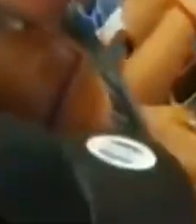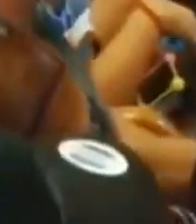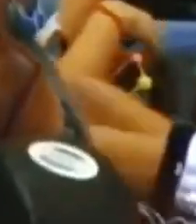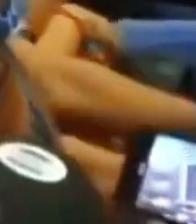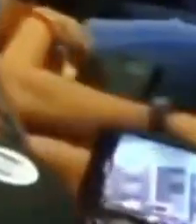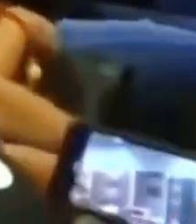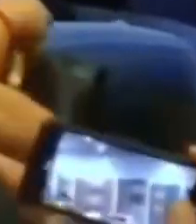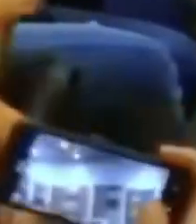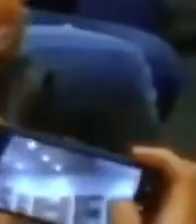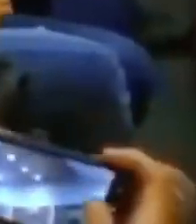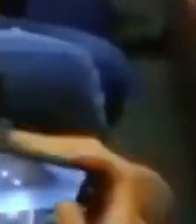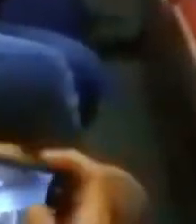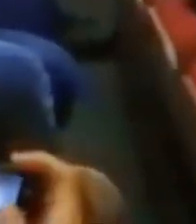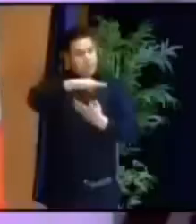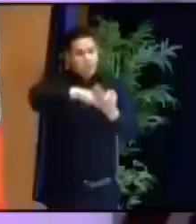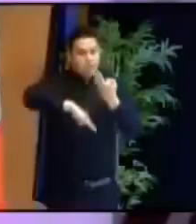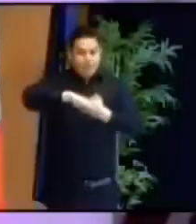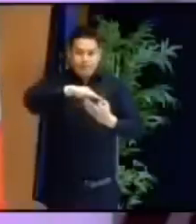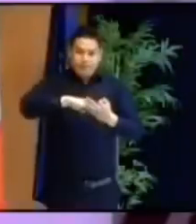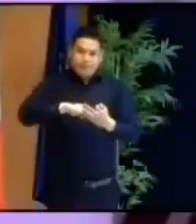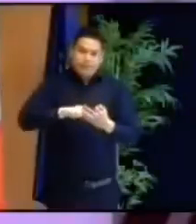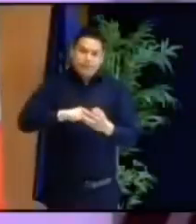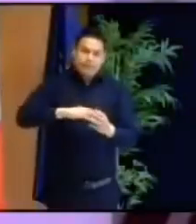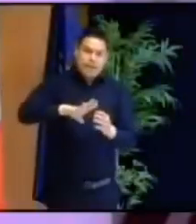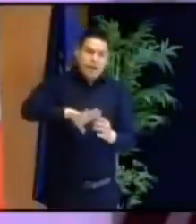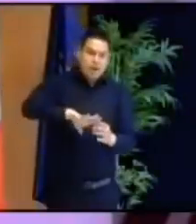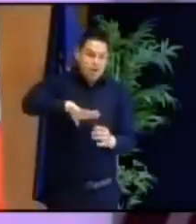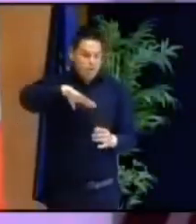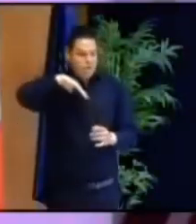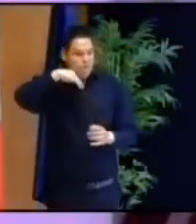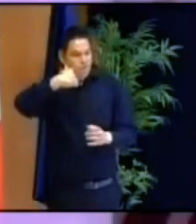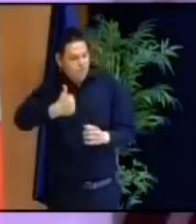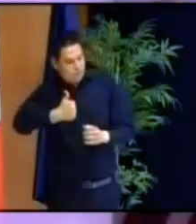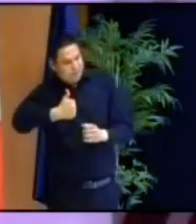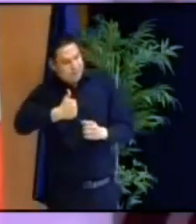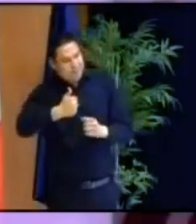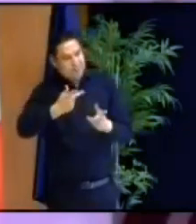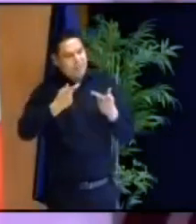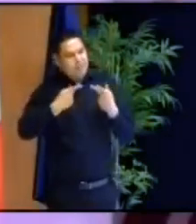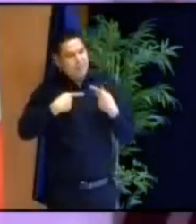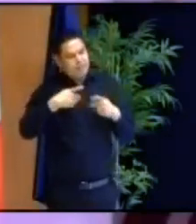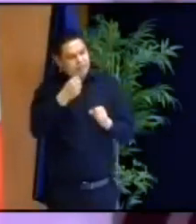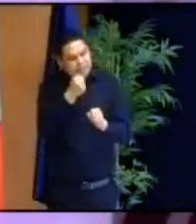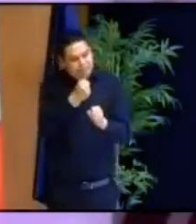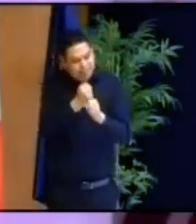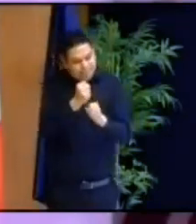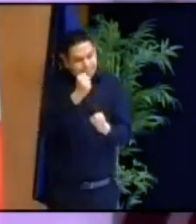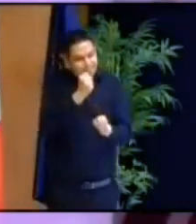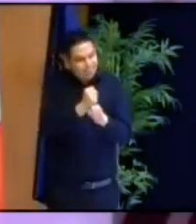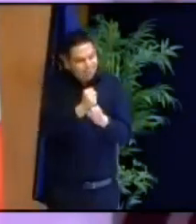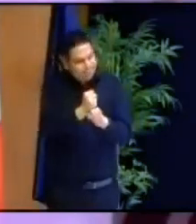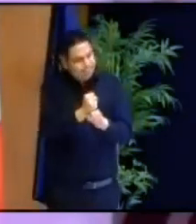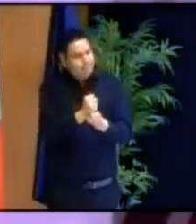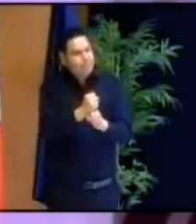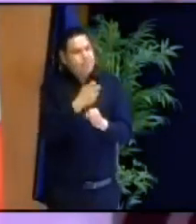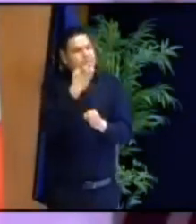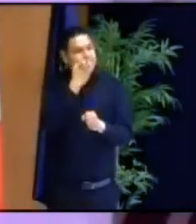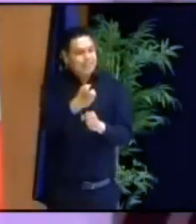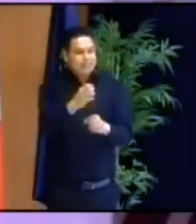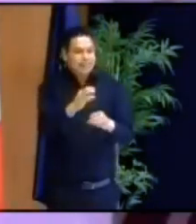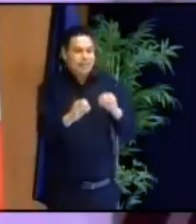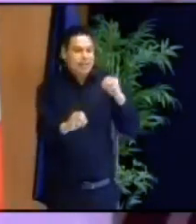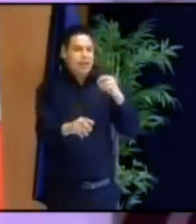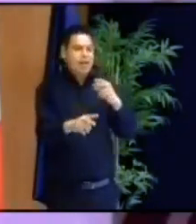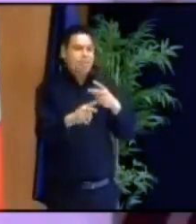Todos tenemos que luchar contra la discriminación. Es parte del debate de